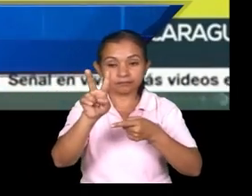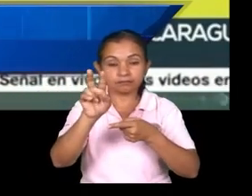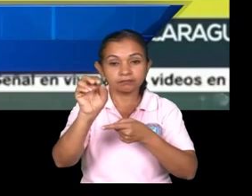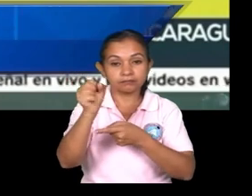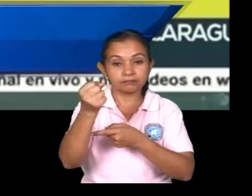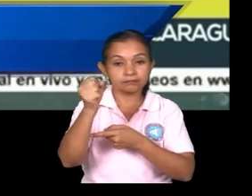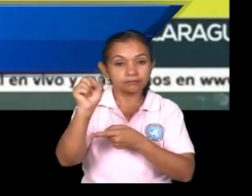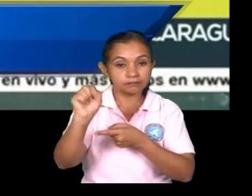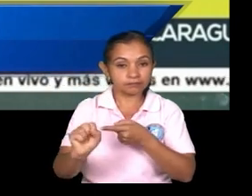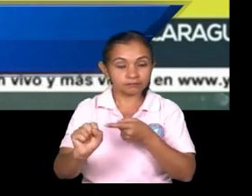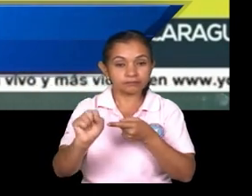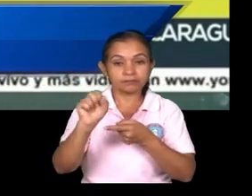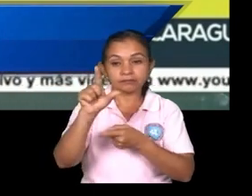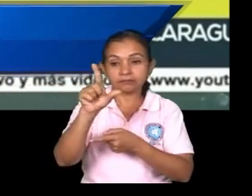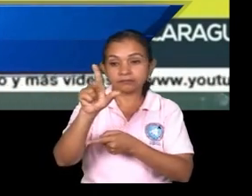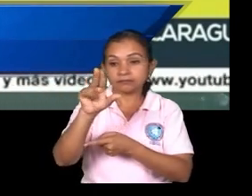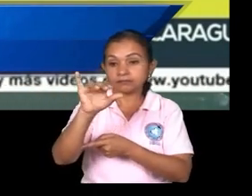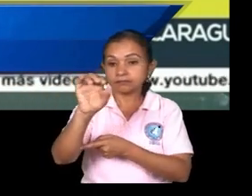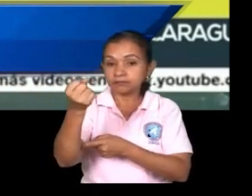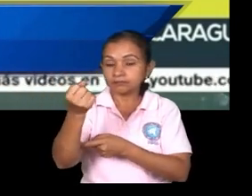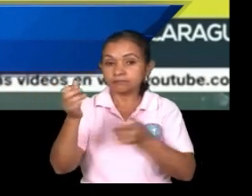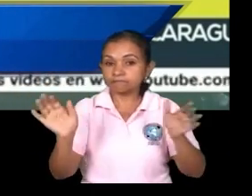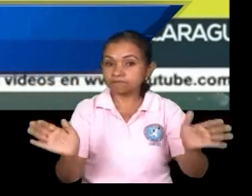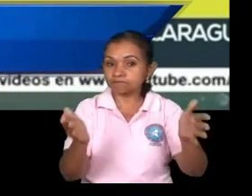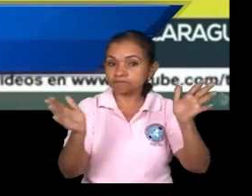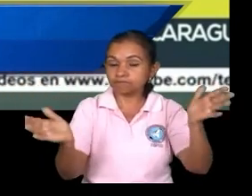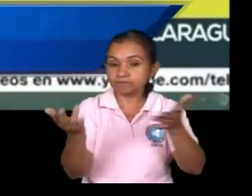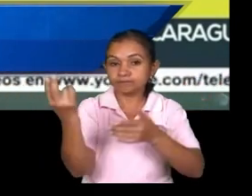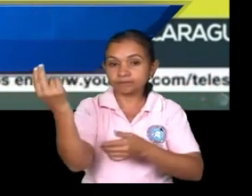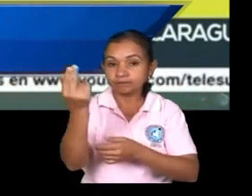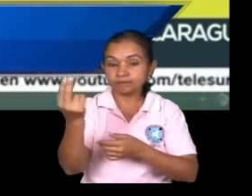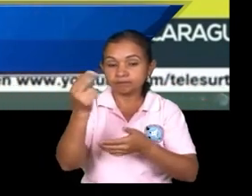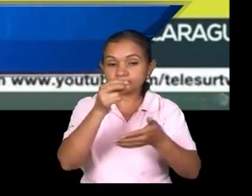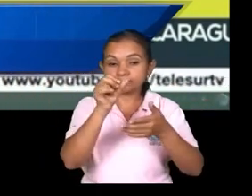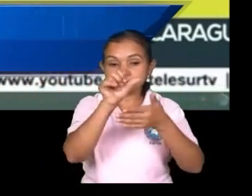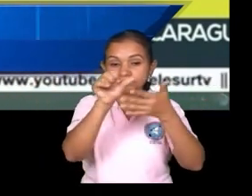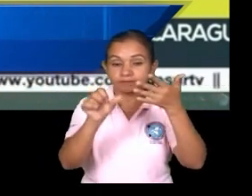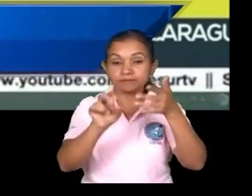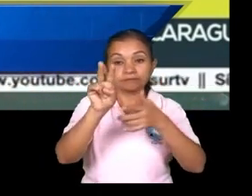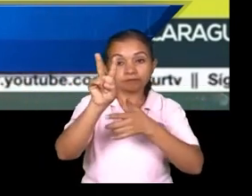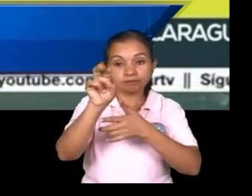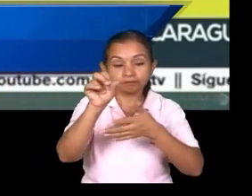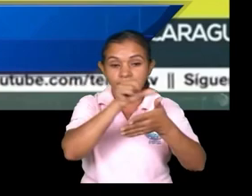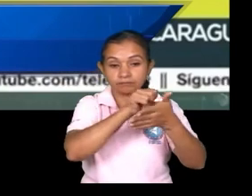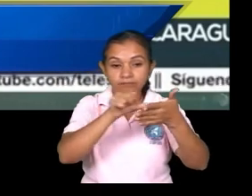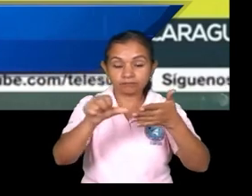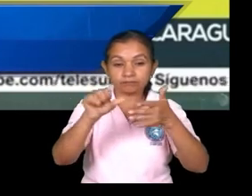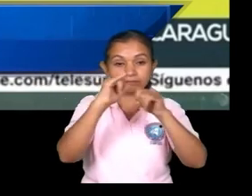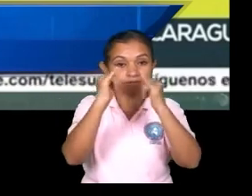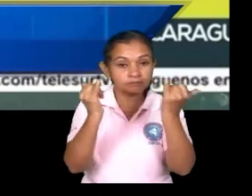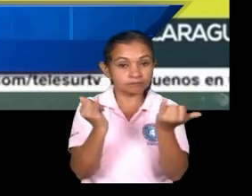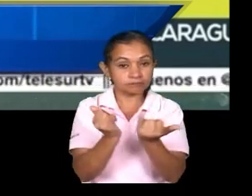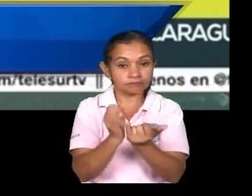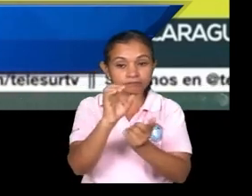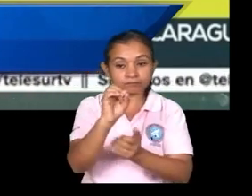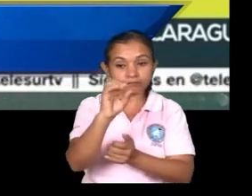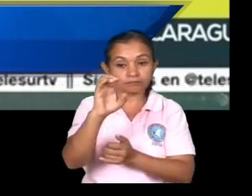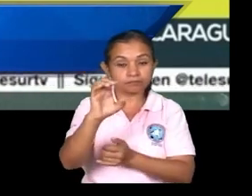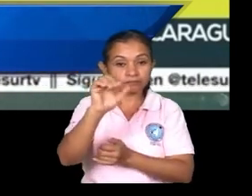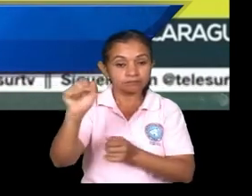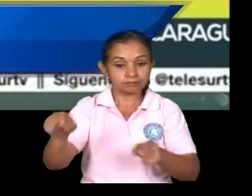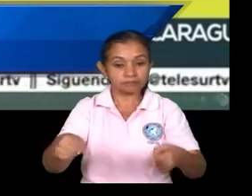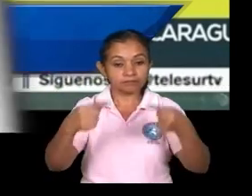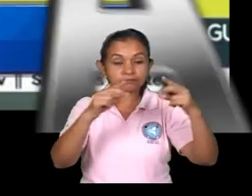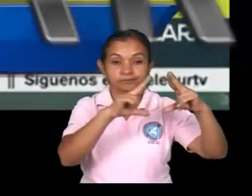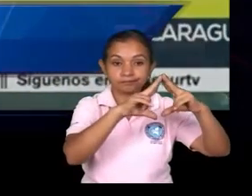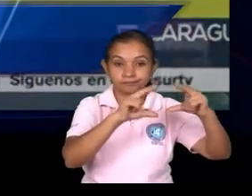Telesur a Luis Almagro, quien promueve la aplicación del artículo 20 de la Carta Interamericana de la OEA contra